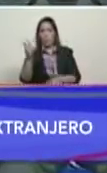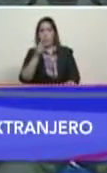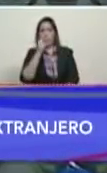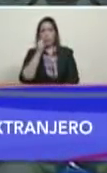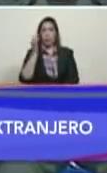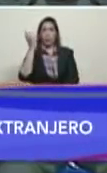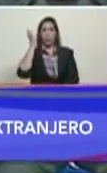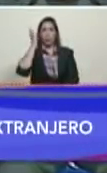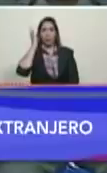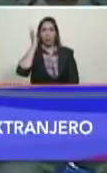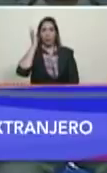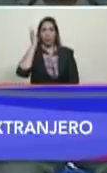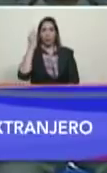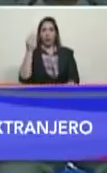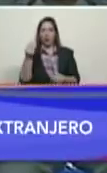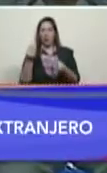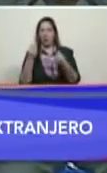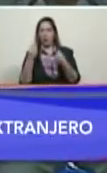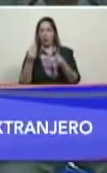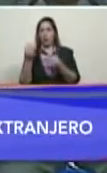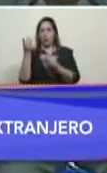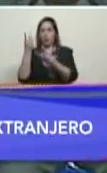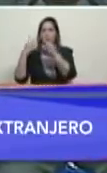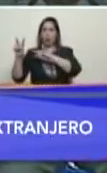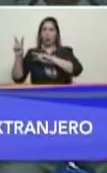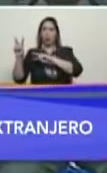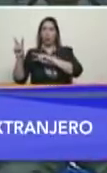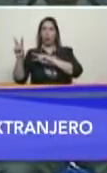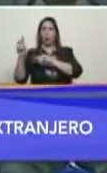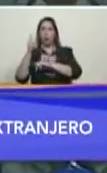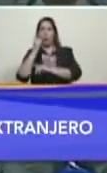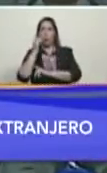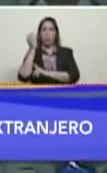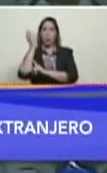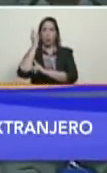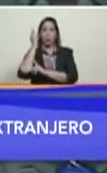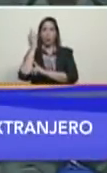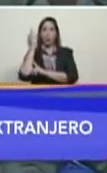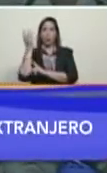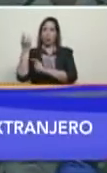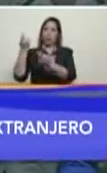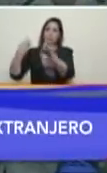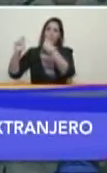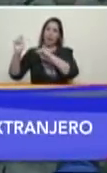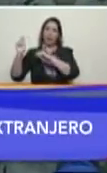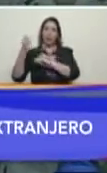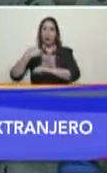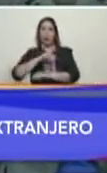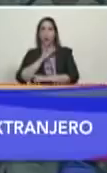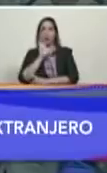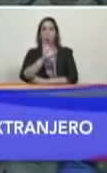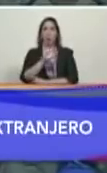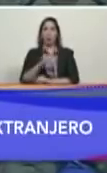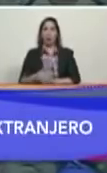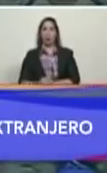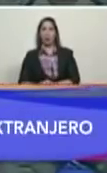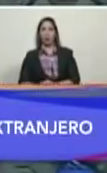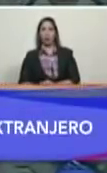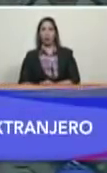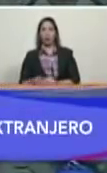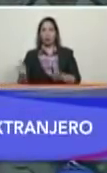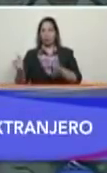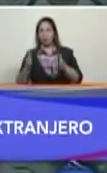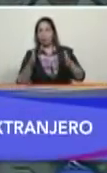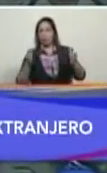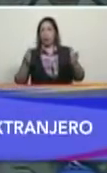terminan como traidores y traidoras a nuestra patria, sirviendo a la causa